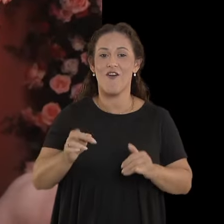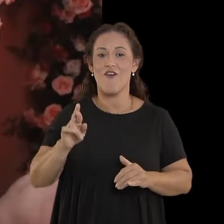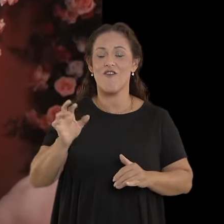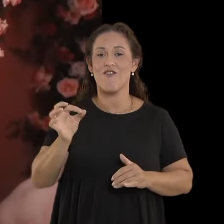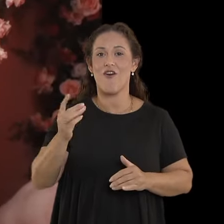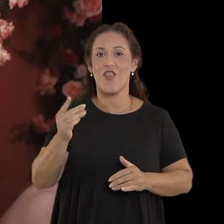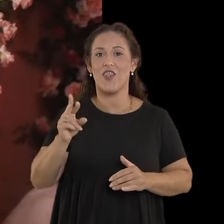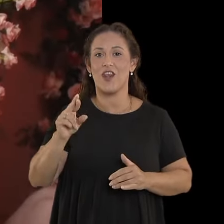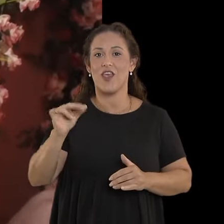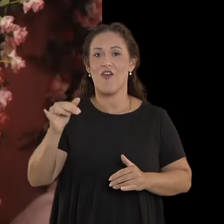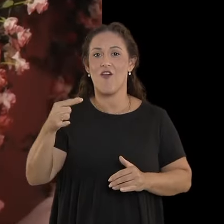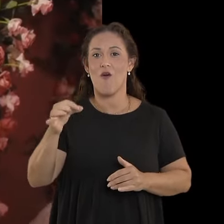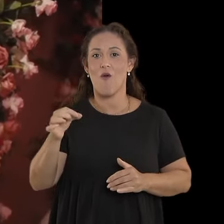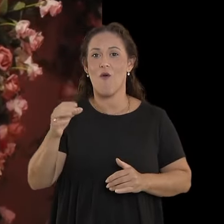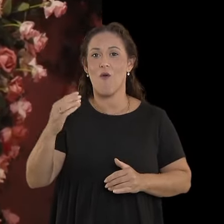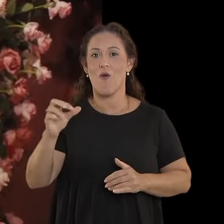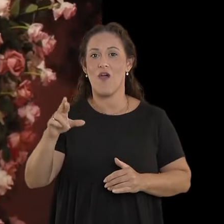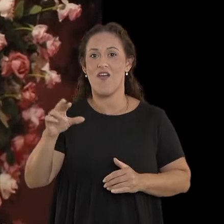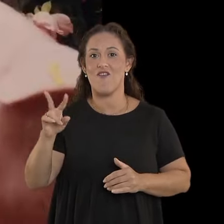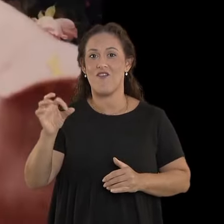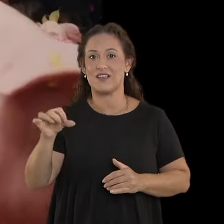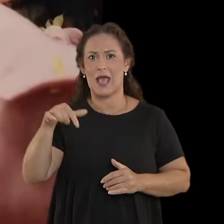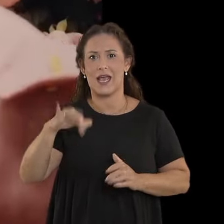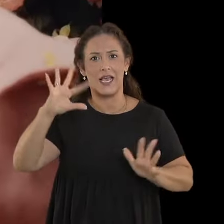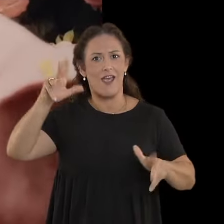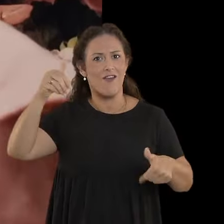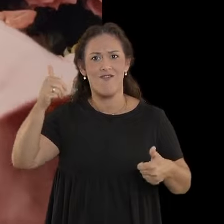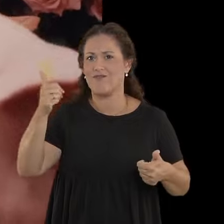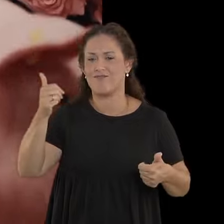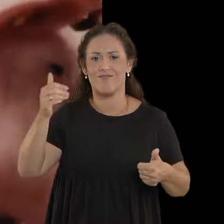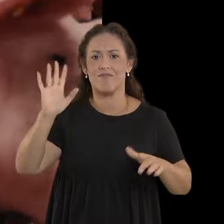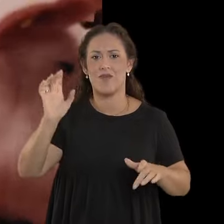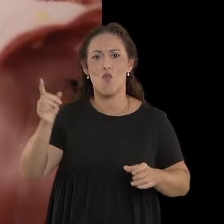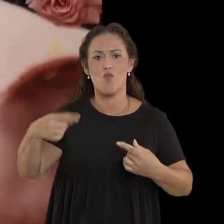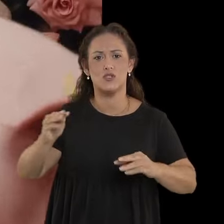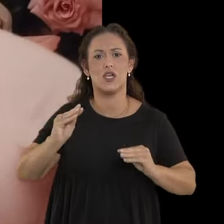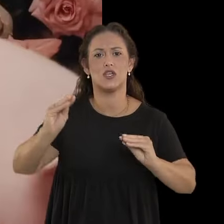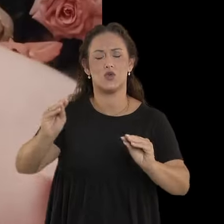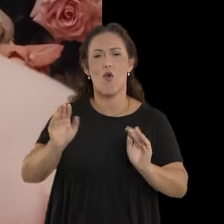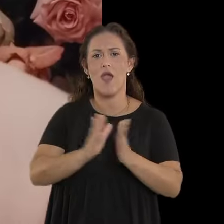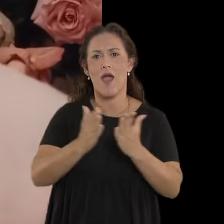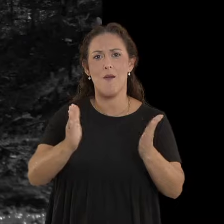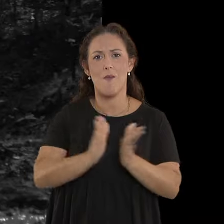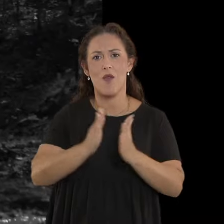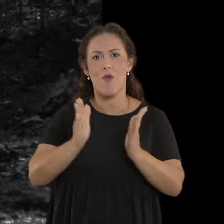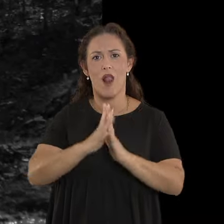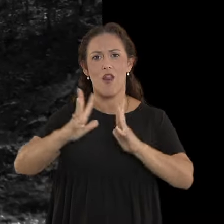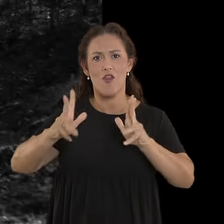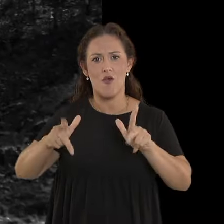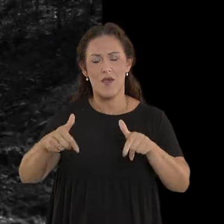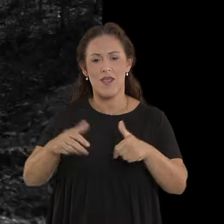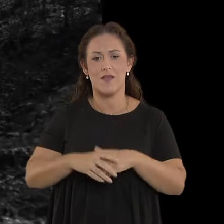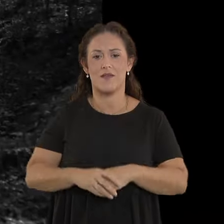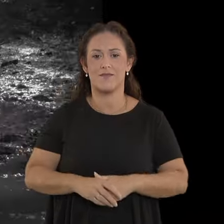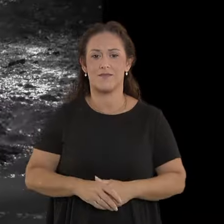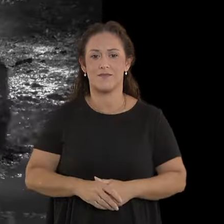Rodrigo Cuevas. Aquí no bailarán ni folías ni isas, pero lo darán todo al ritmo de su álbum Manual de Romería.